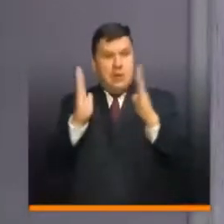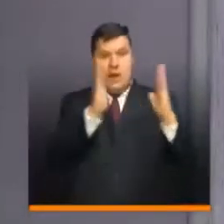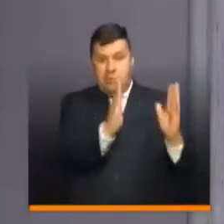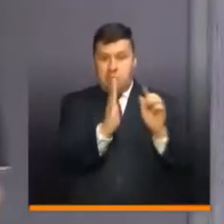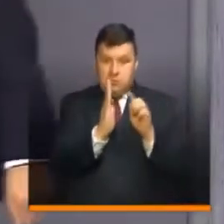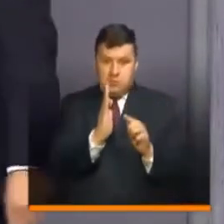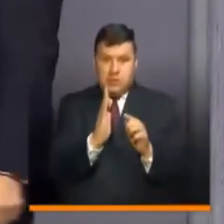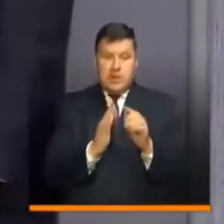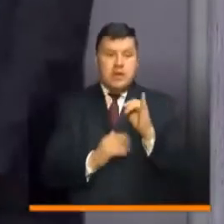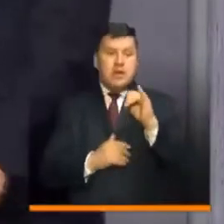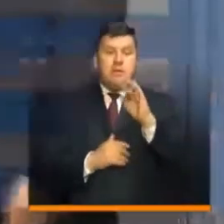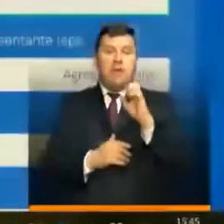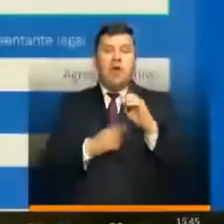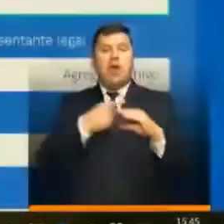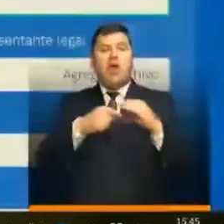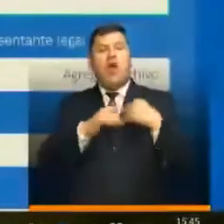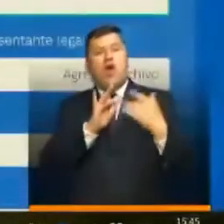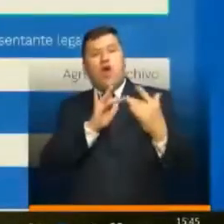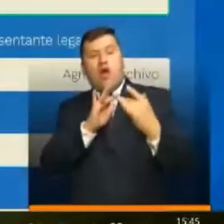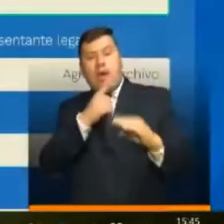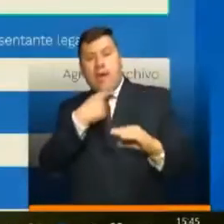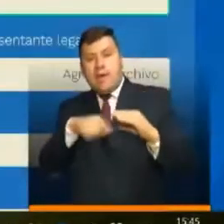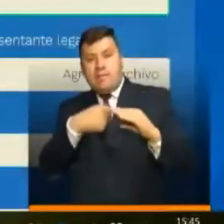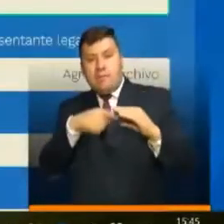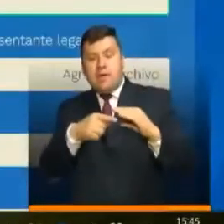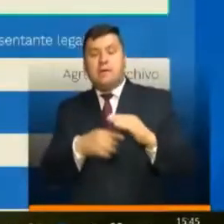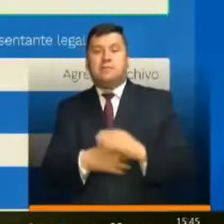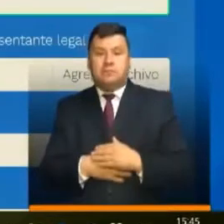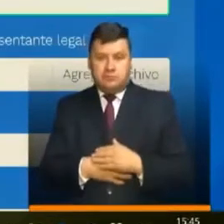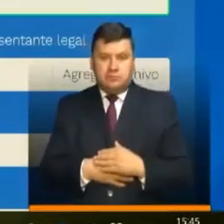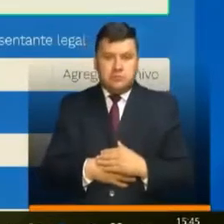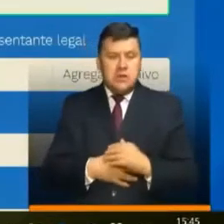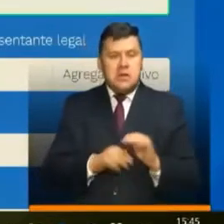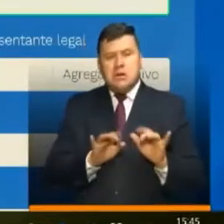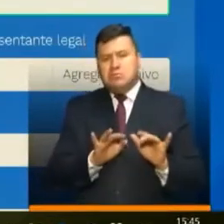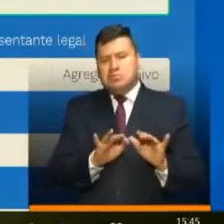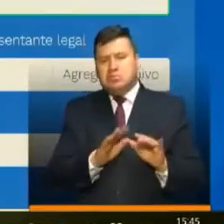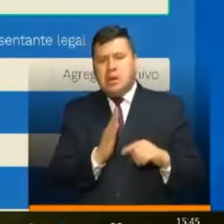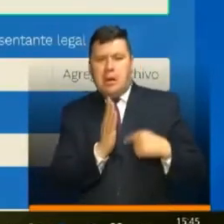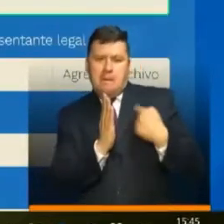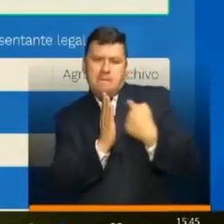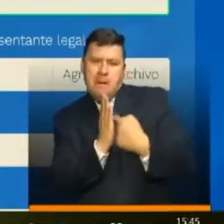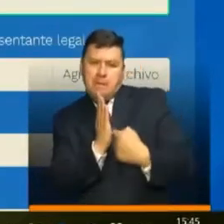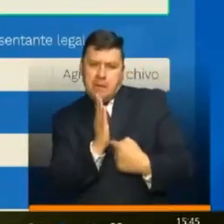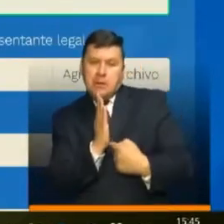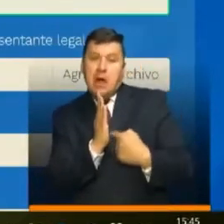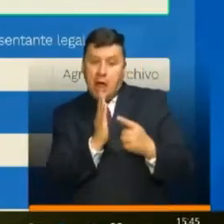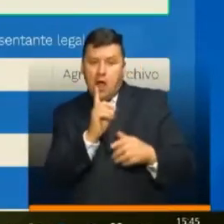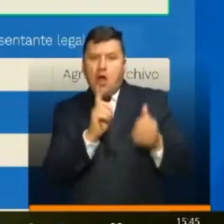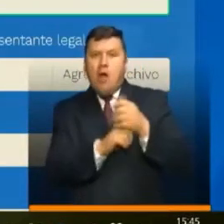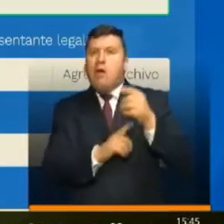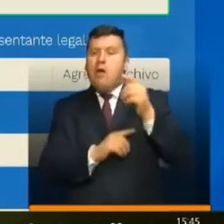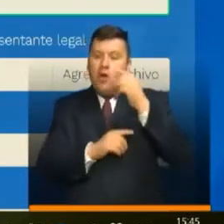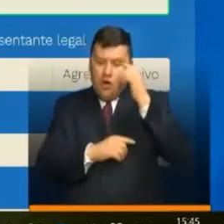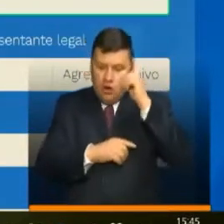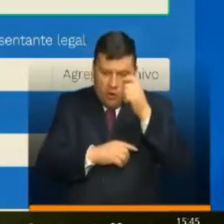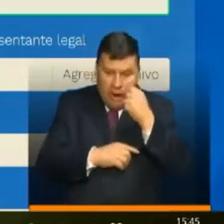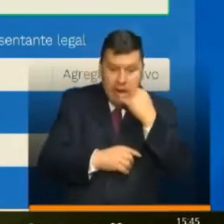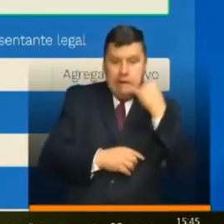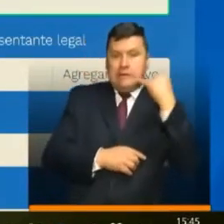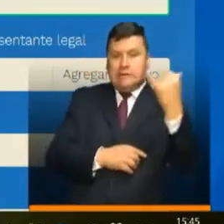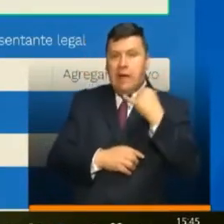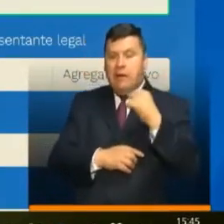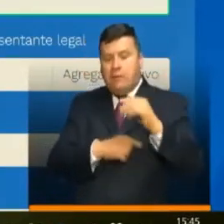que es el email de contacto diligenciado s y miel de contacto que es donde los vamos a localizar directamente